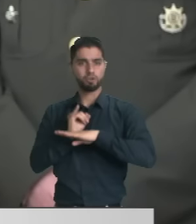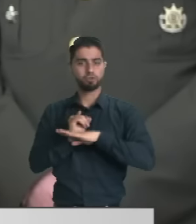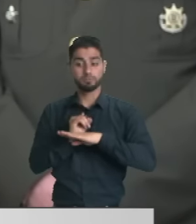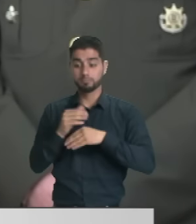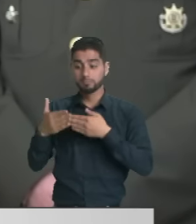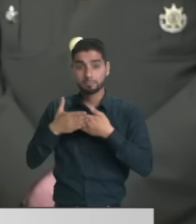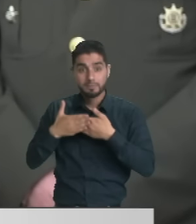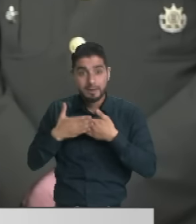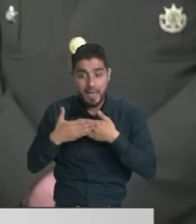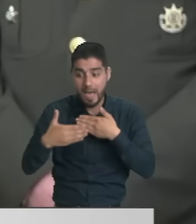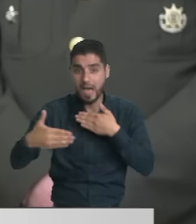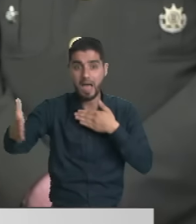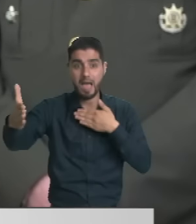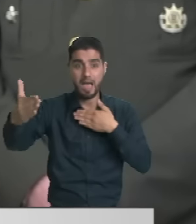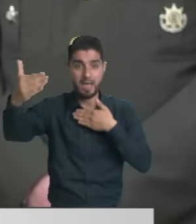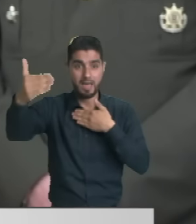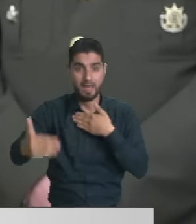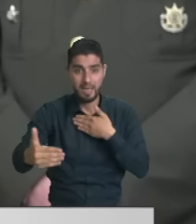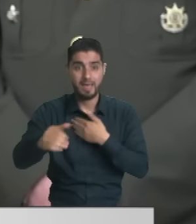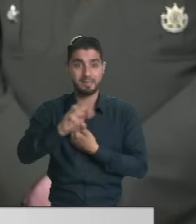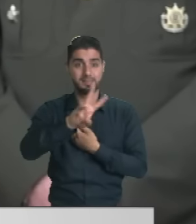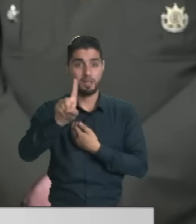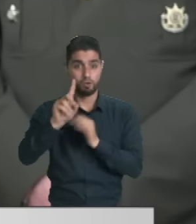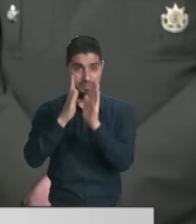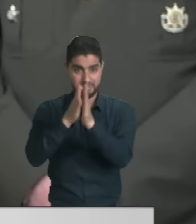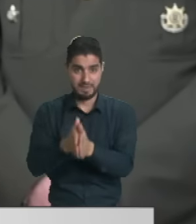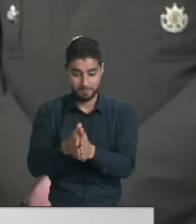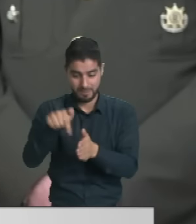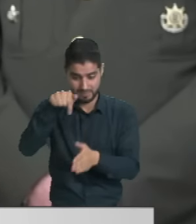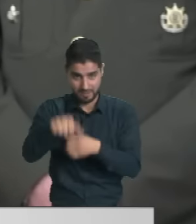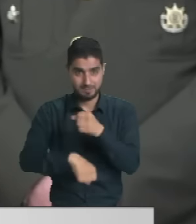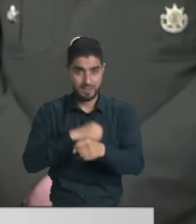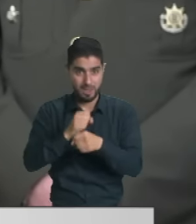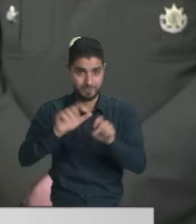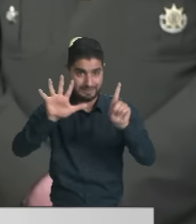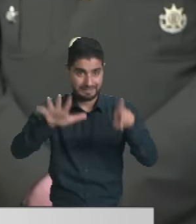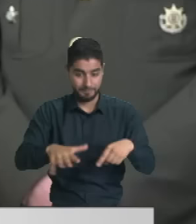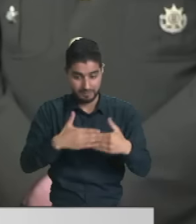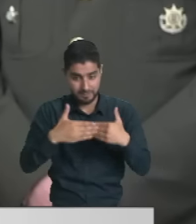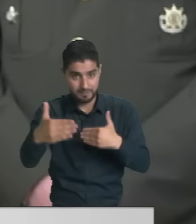aquí al 31 de diciembre del presente año